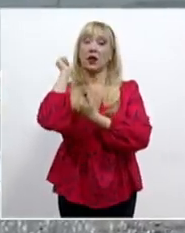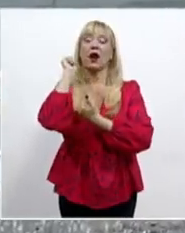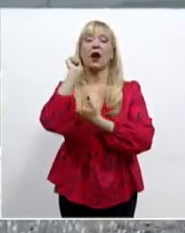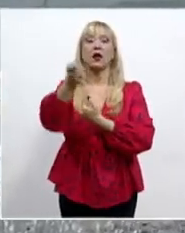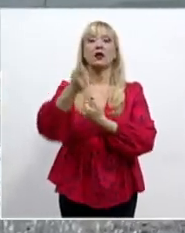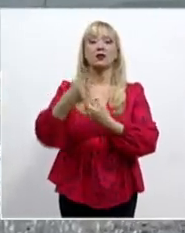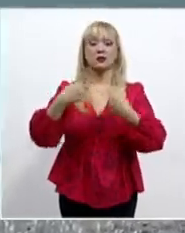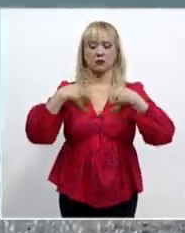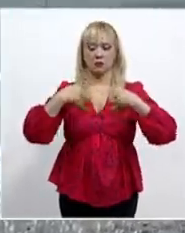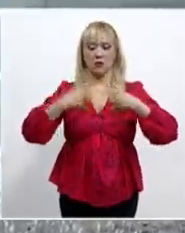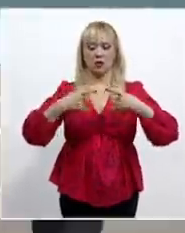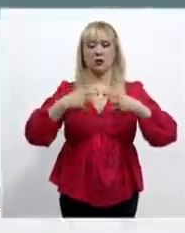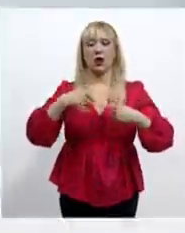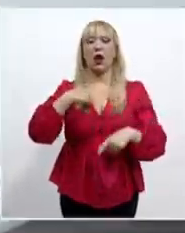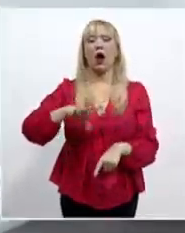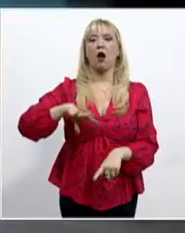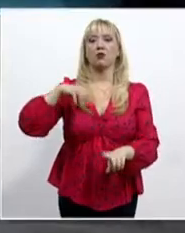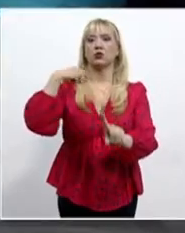hombre.